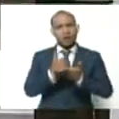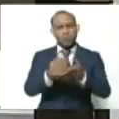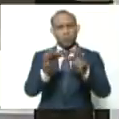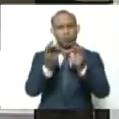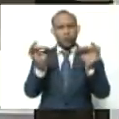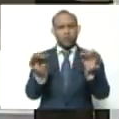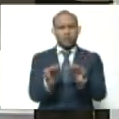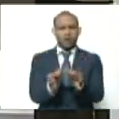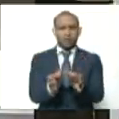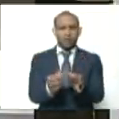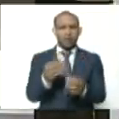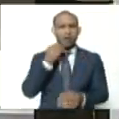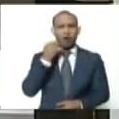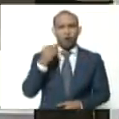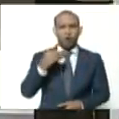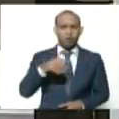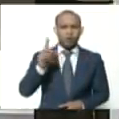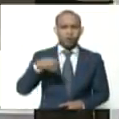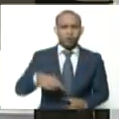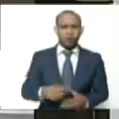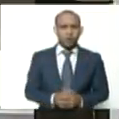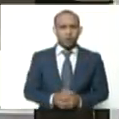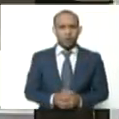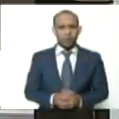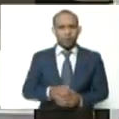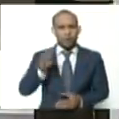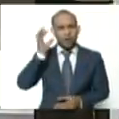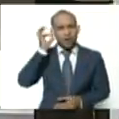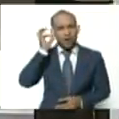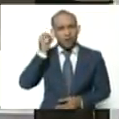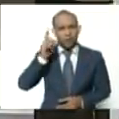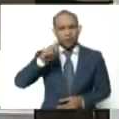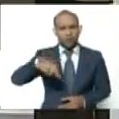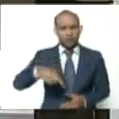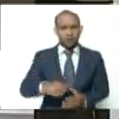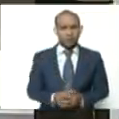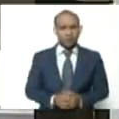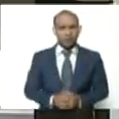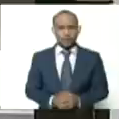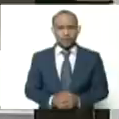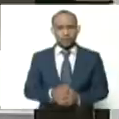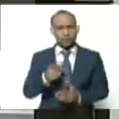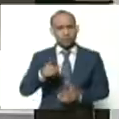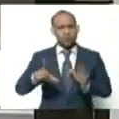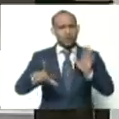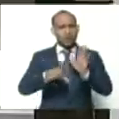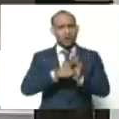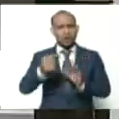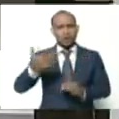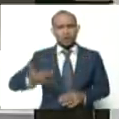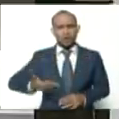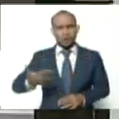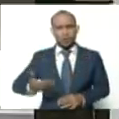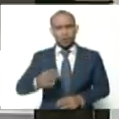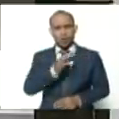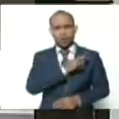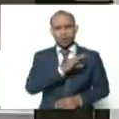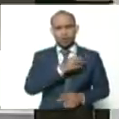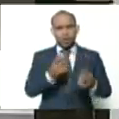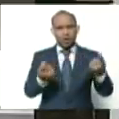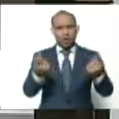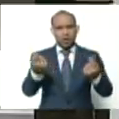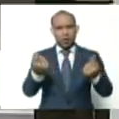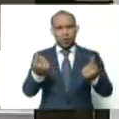familia emprendedora, a la juventud emprendedora, a la mujer emprendedora. Es una ley que tiene mucha importancia social y económica